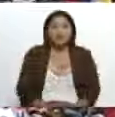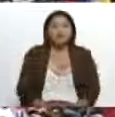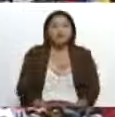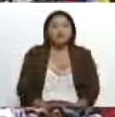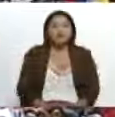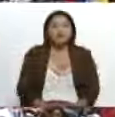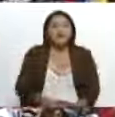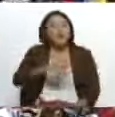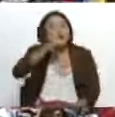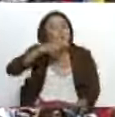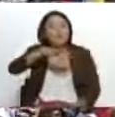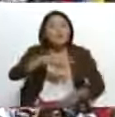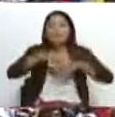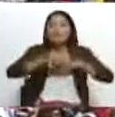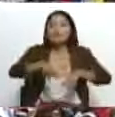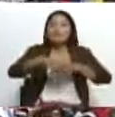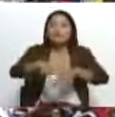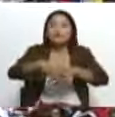se manifiesta.